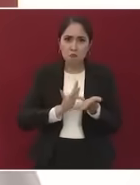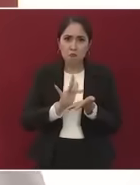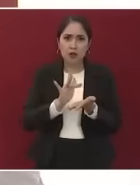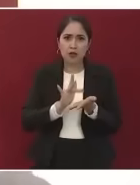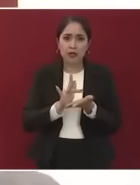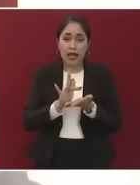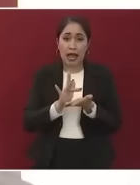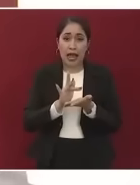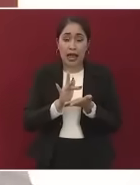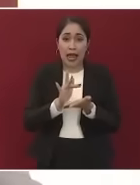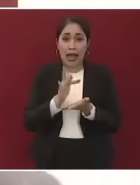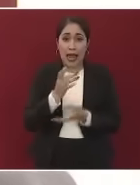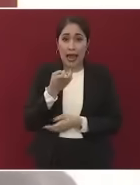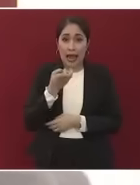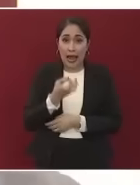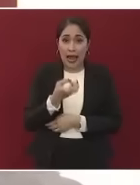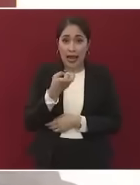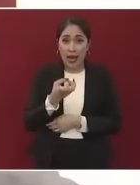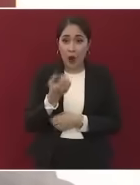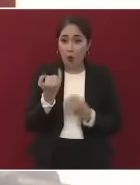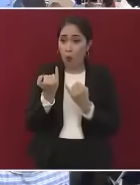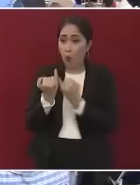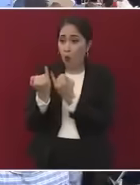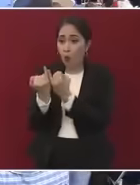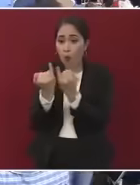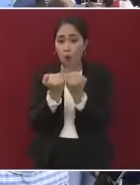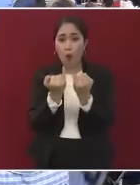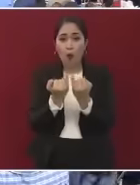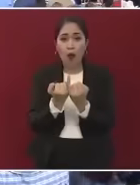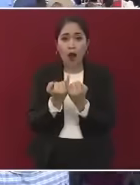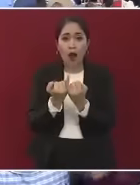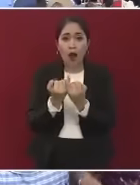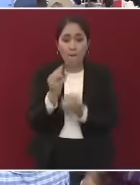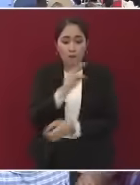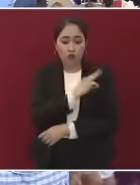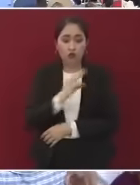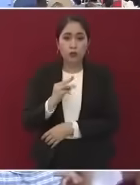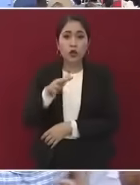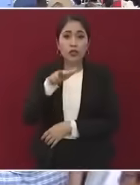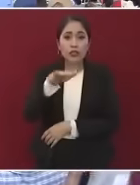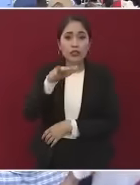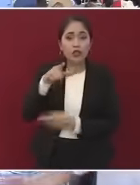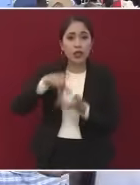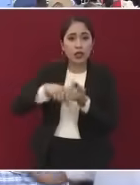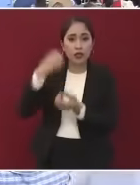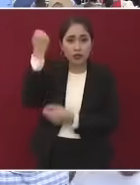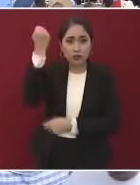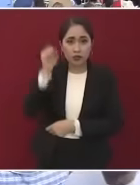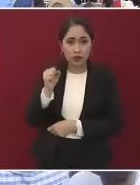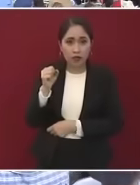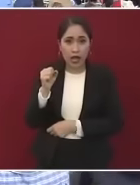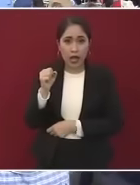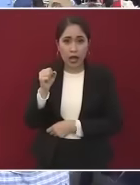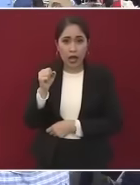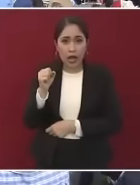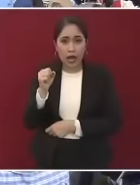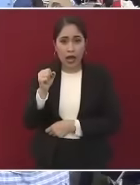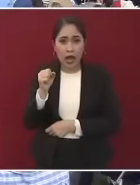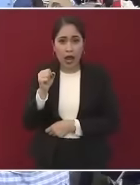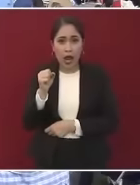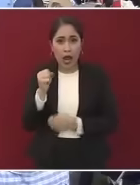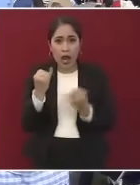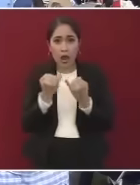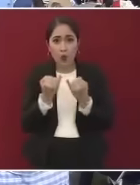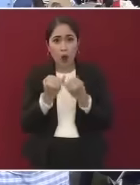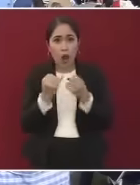su visión humanista de los criminales parece que su discurso no es solo para sus críticos domésticos en el país sino más bien parece un